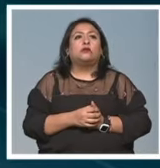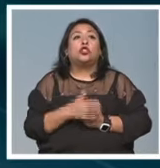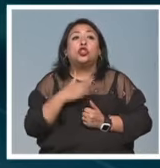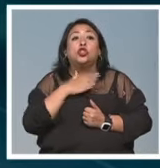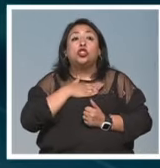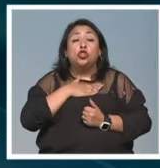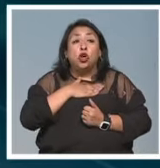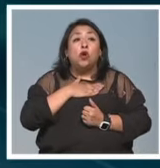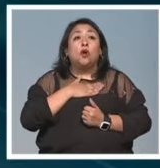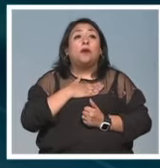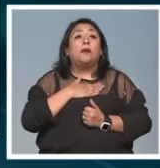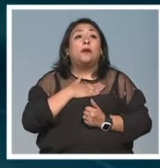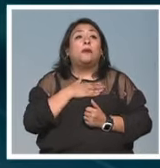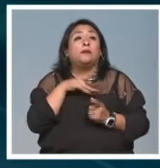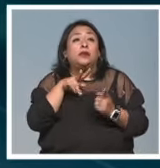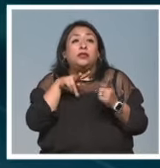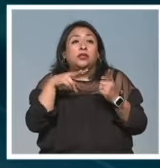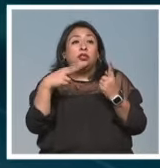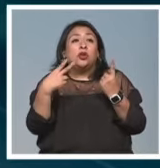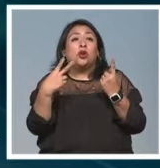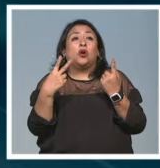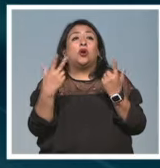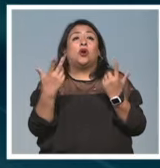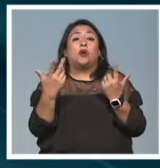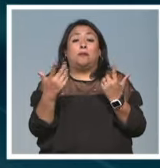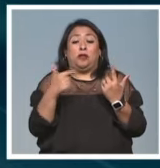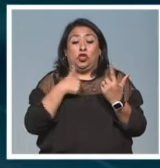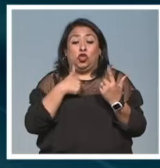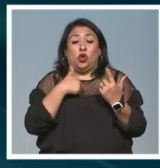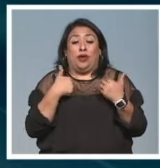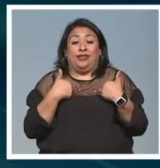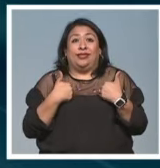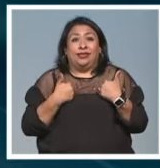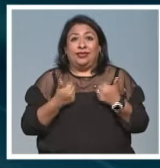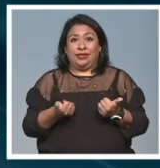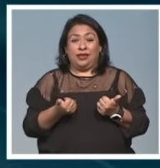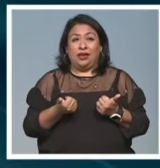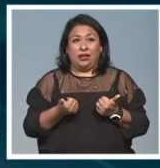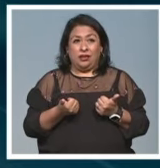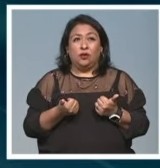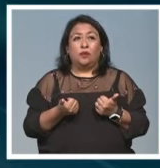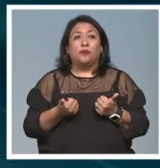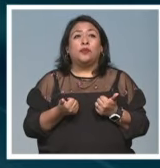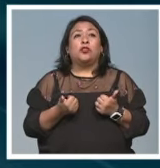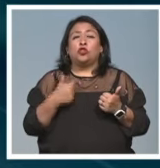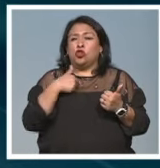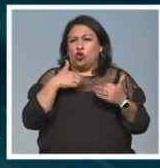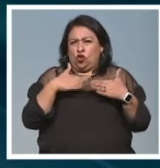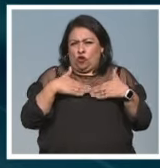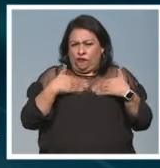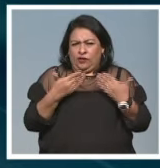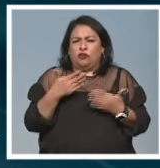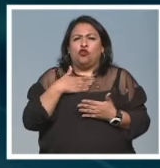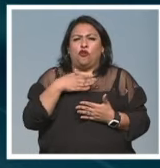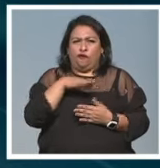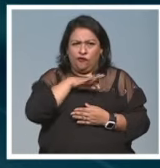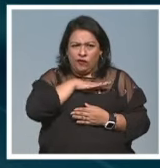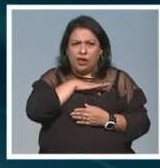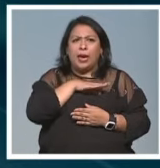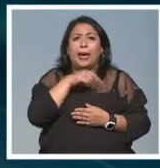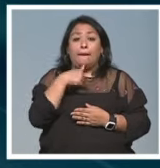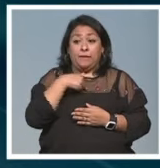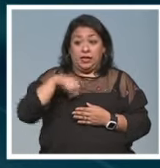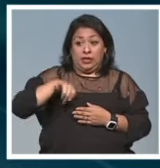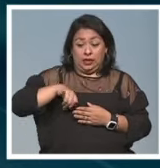Yo tengo que ver todo desde el punto de vista de algo que tiene sentido para mí, con la confianza o la fe de que si algo a mí